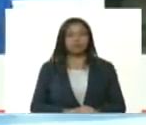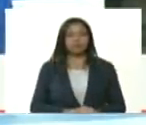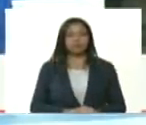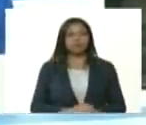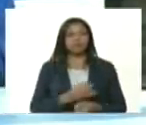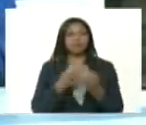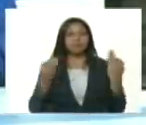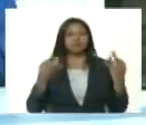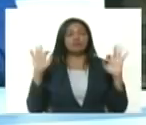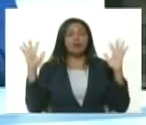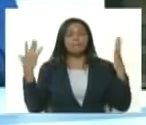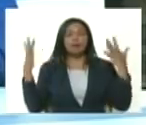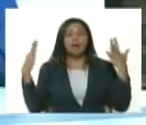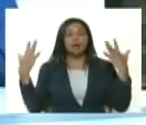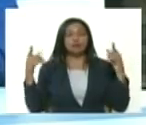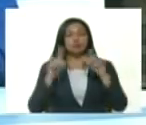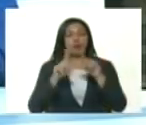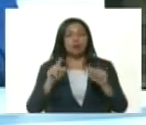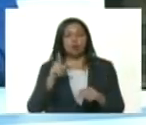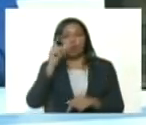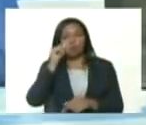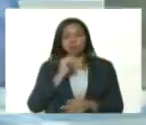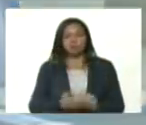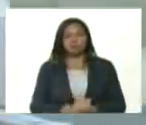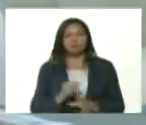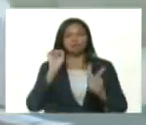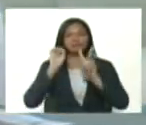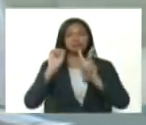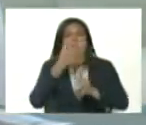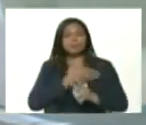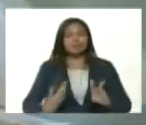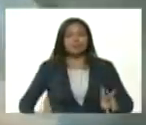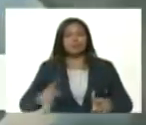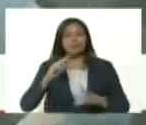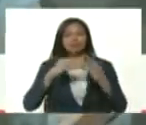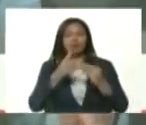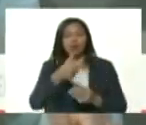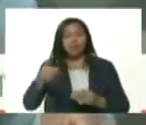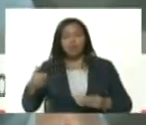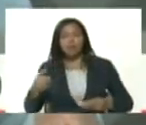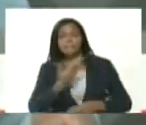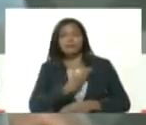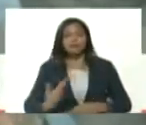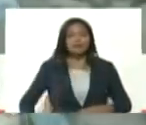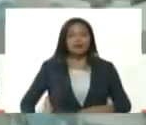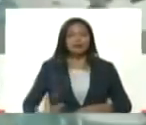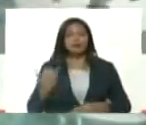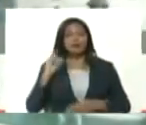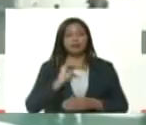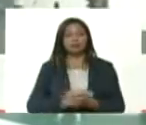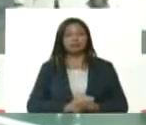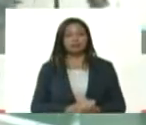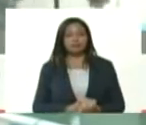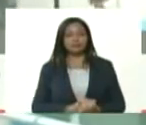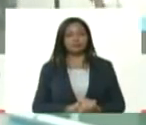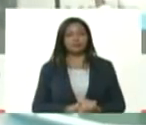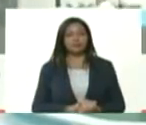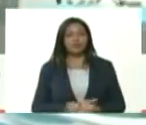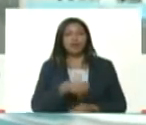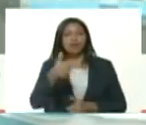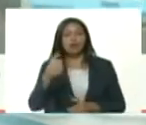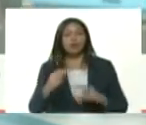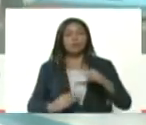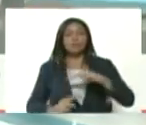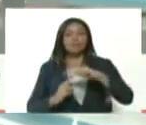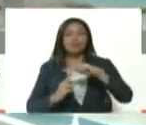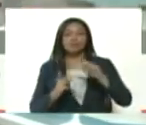Excelente, un aplauso, vale, para Freddy Bernal, para Mervin Maldonado, para todos los jefes militares del Táchira, de